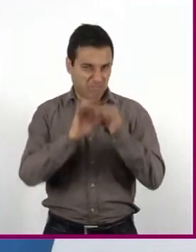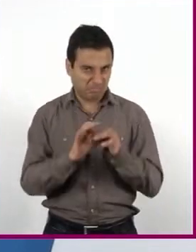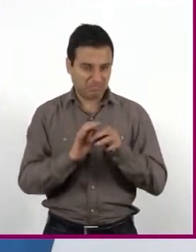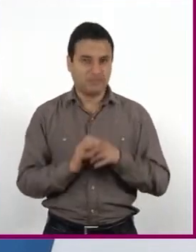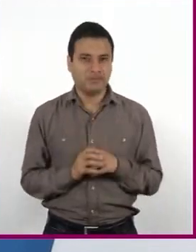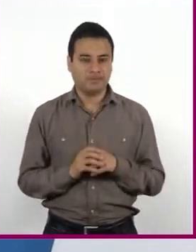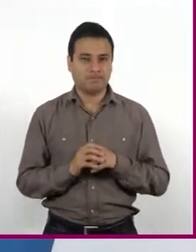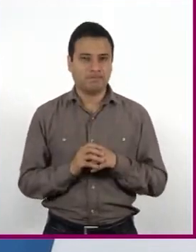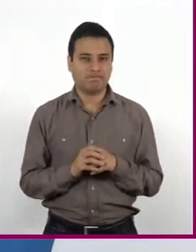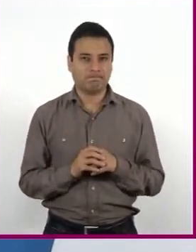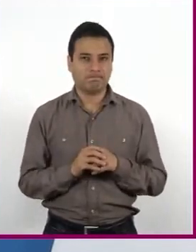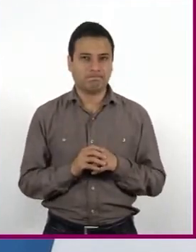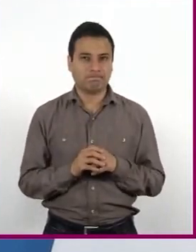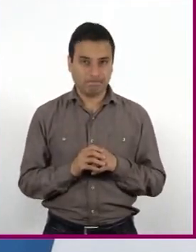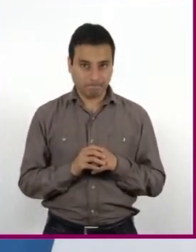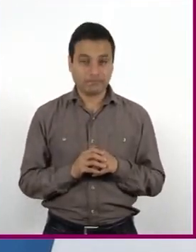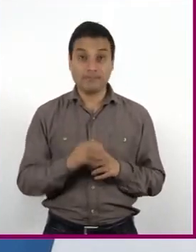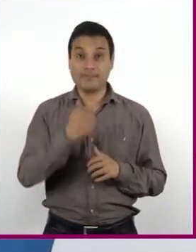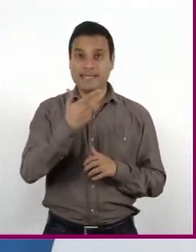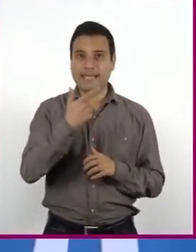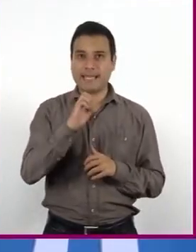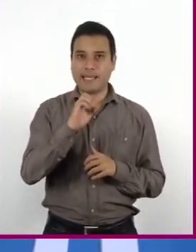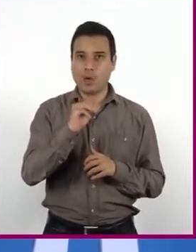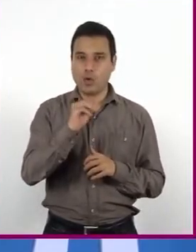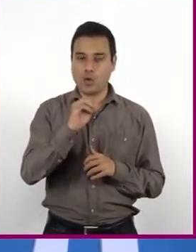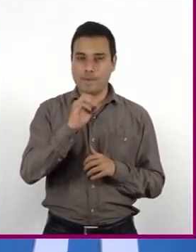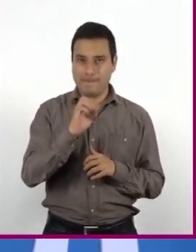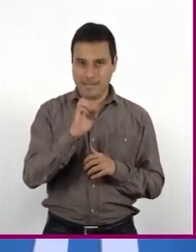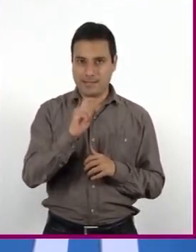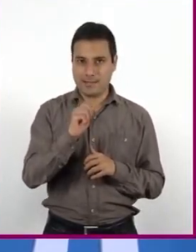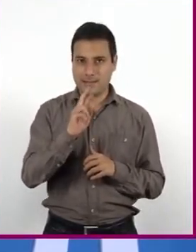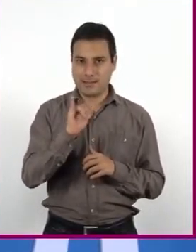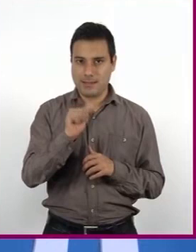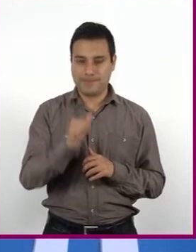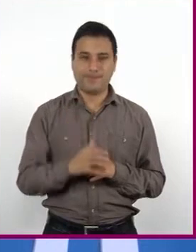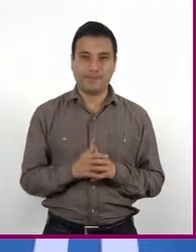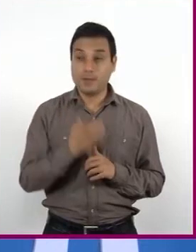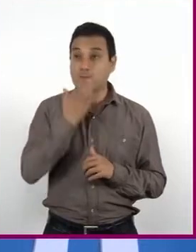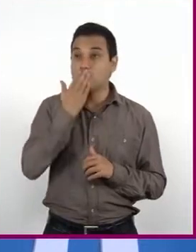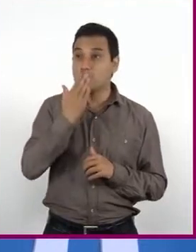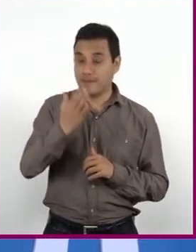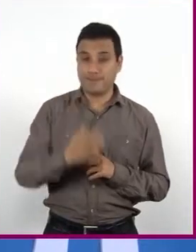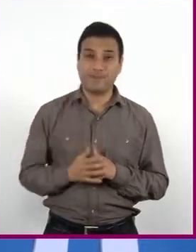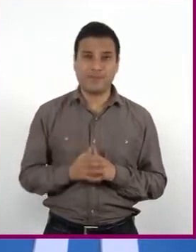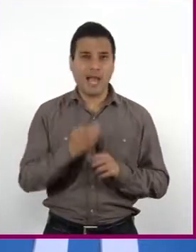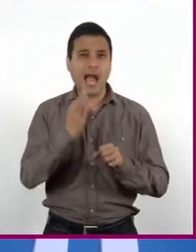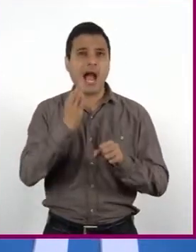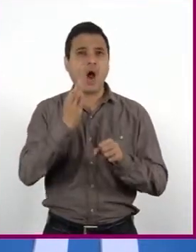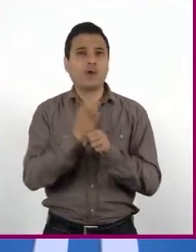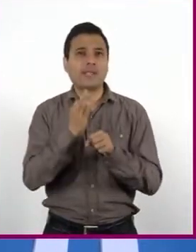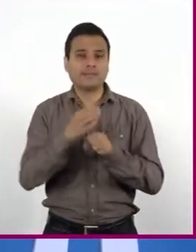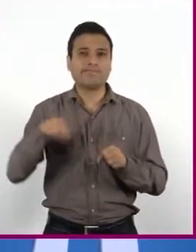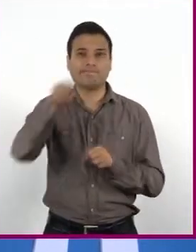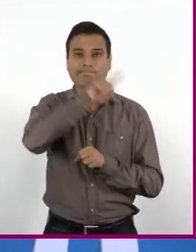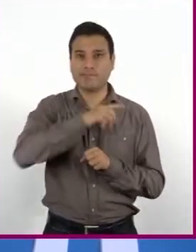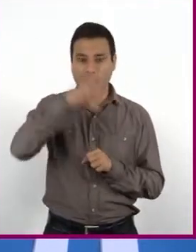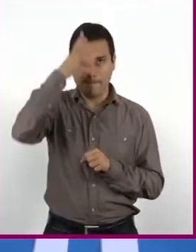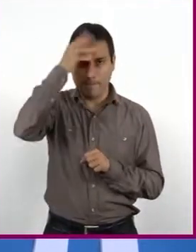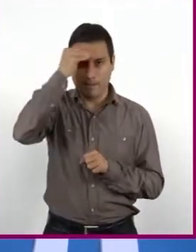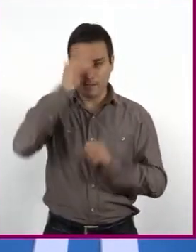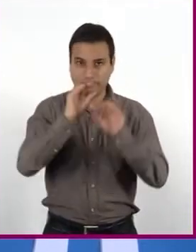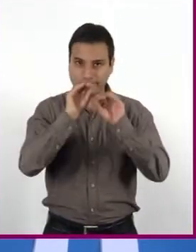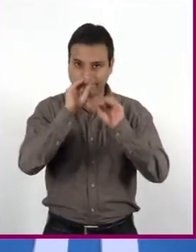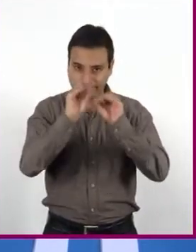y en especial con la geometría. Muy bien, aprenderemos a construir el desarrollo plano de